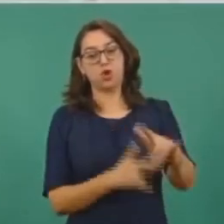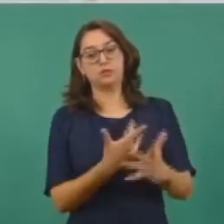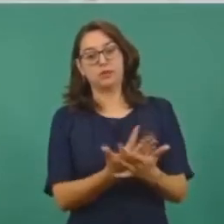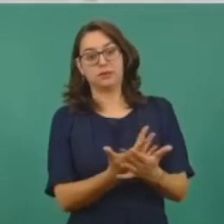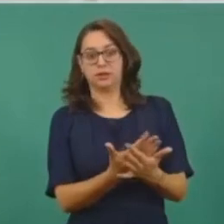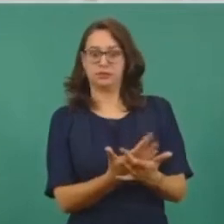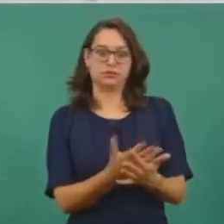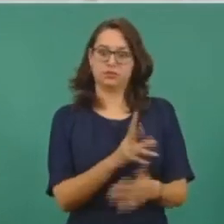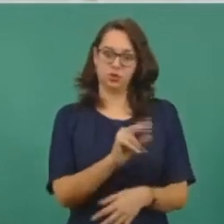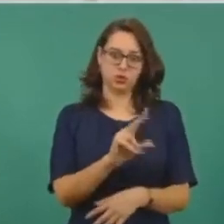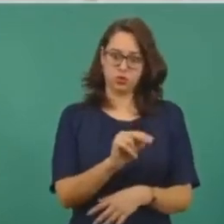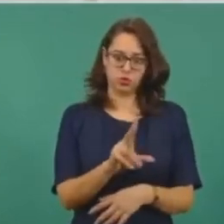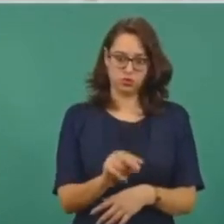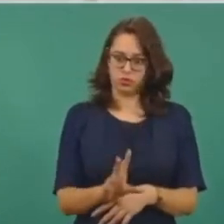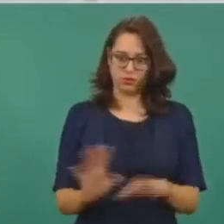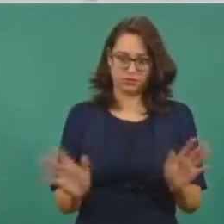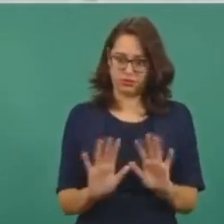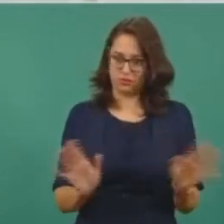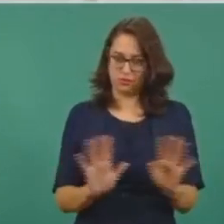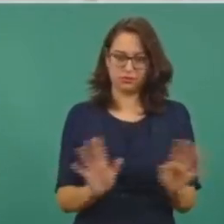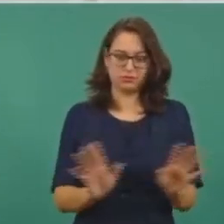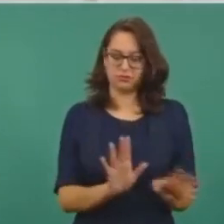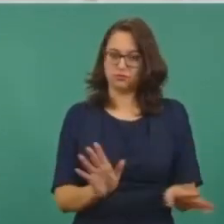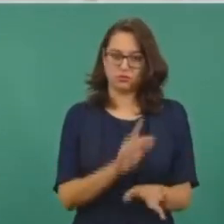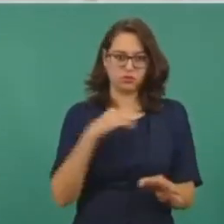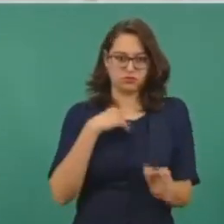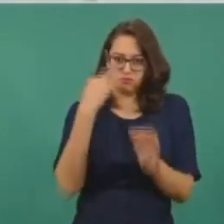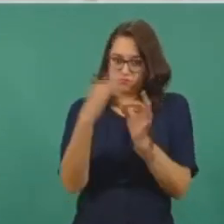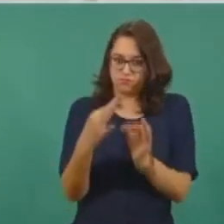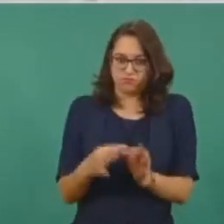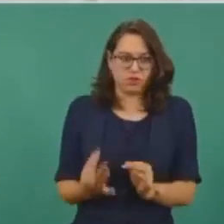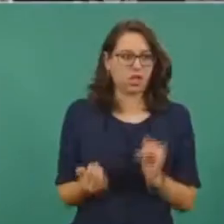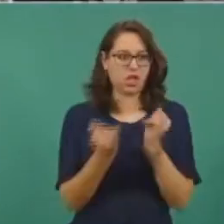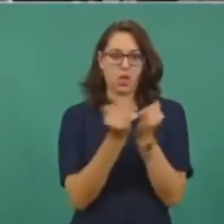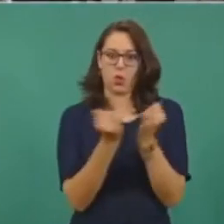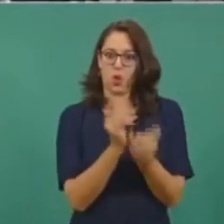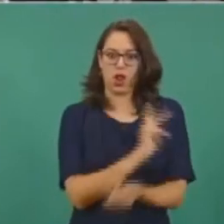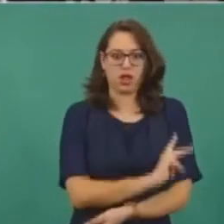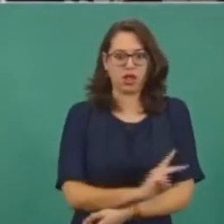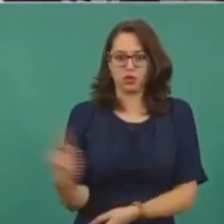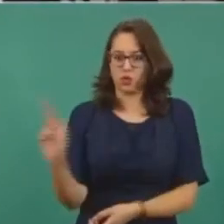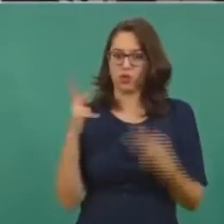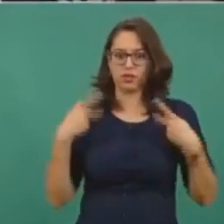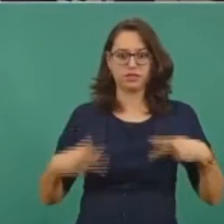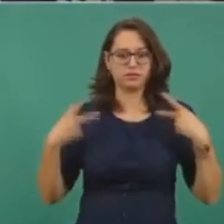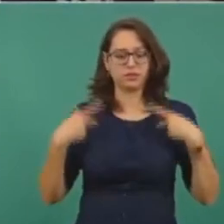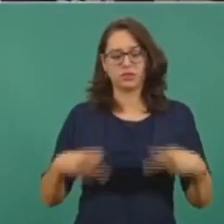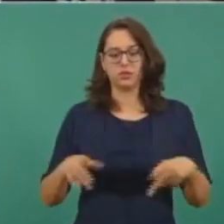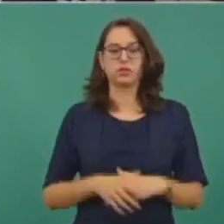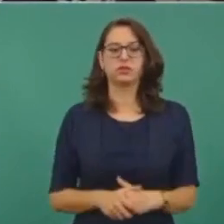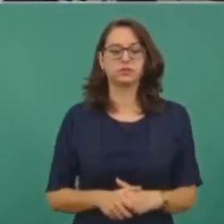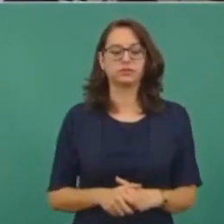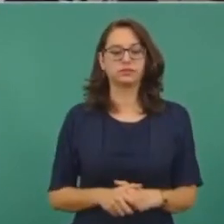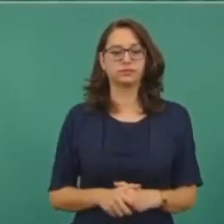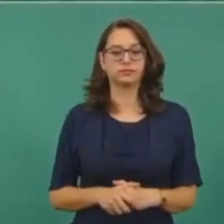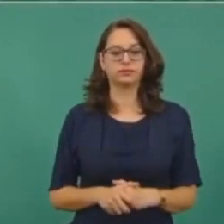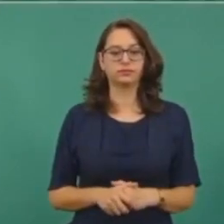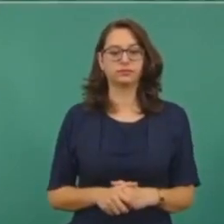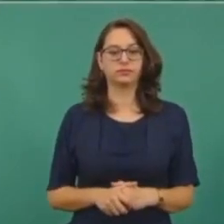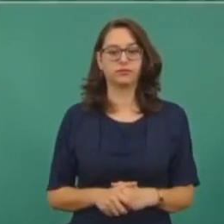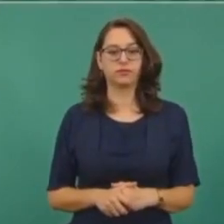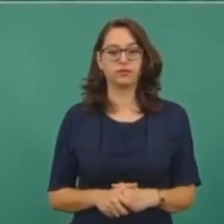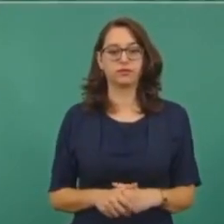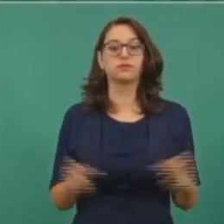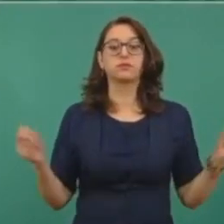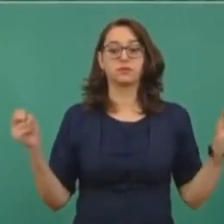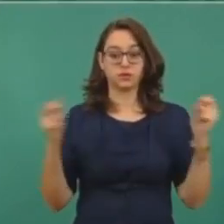no. Sí, tengo que llegar al avión a la hora, ¿sí? Y